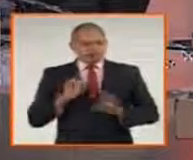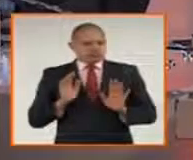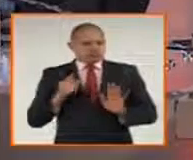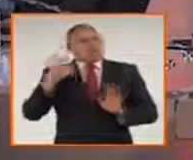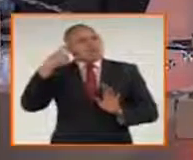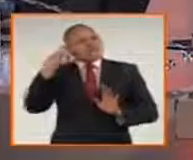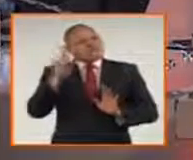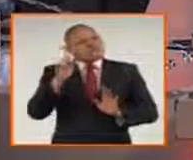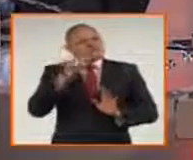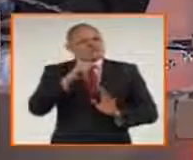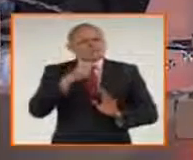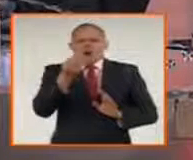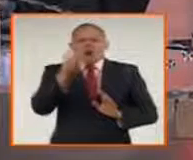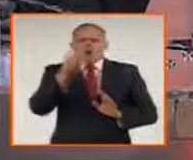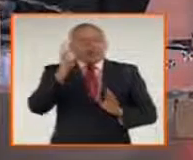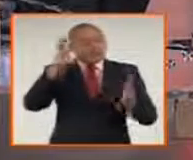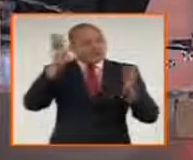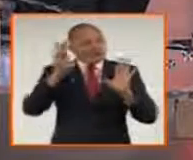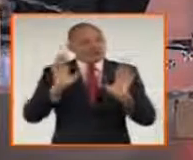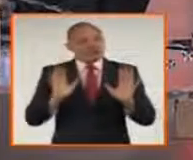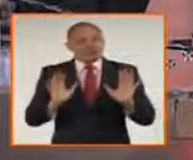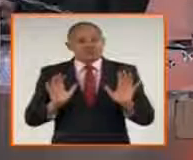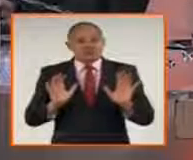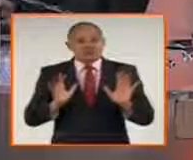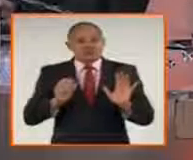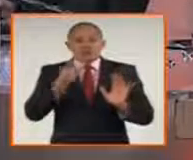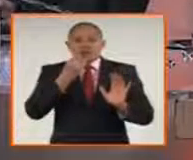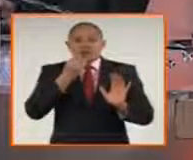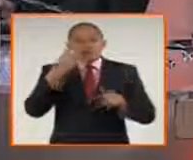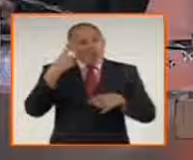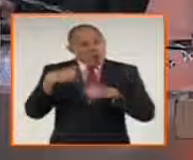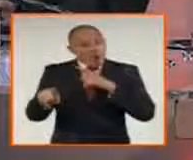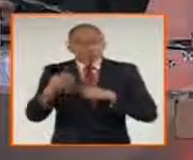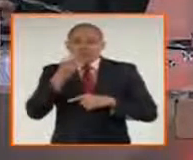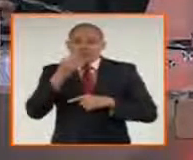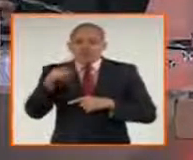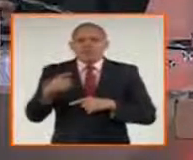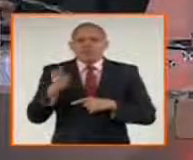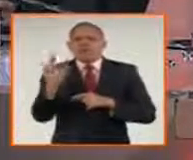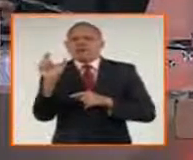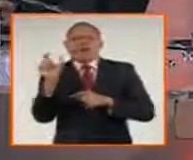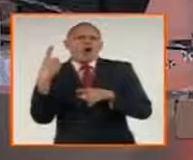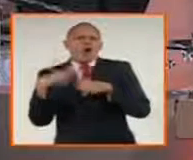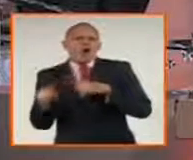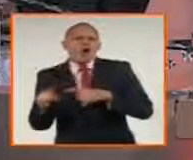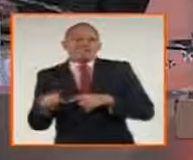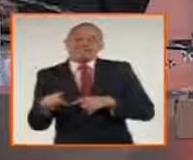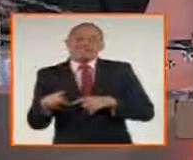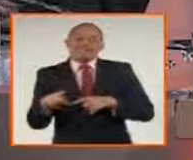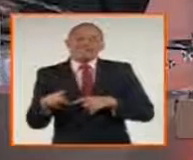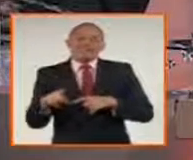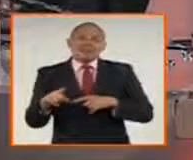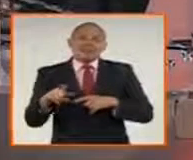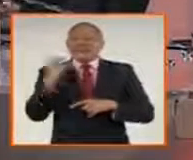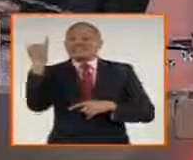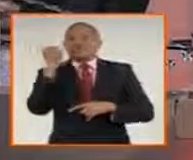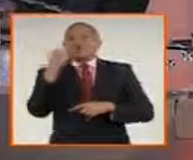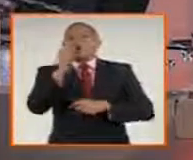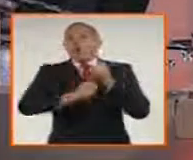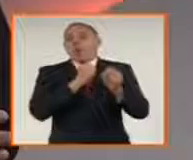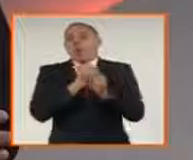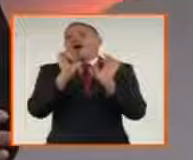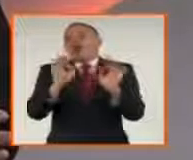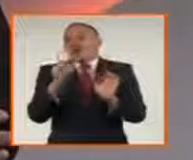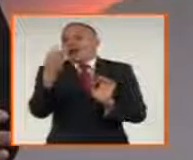el término ya universalmente reconocido es alimento, y va hasta el espíritu. Es decir, hasta lo espiritual, hasta la